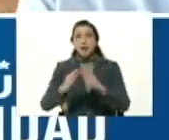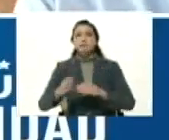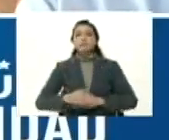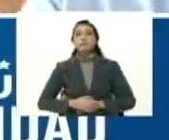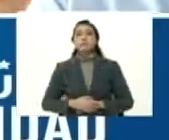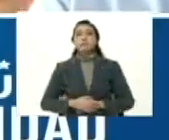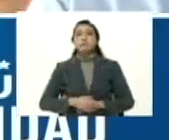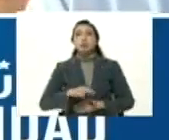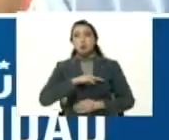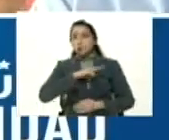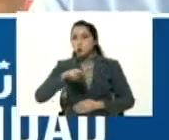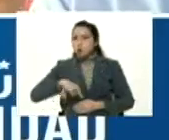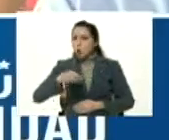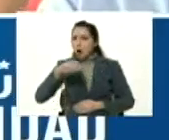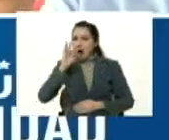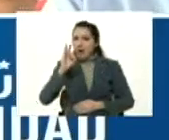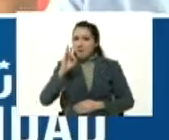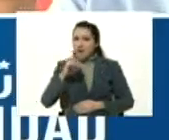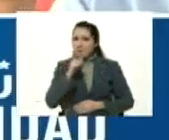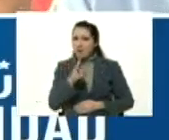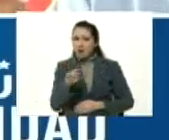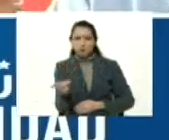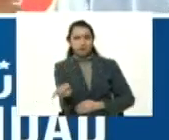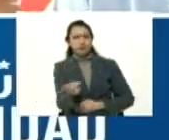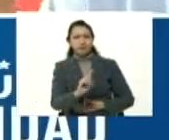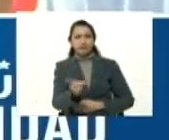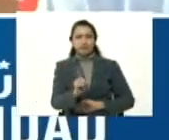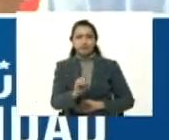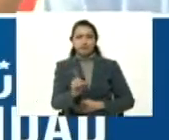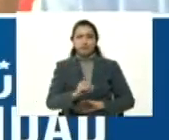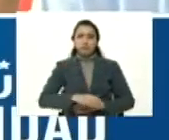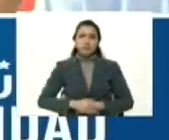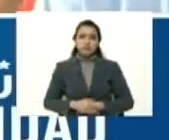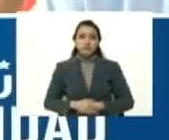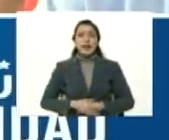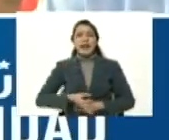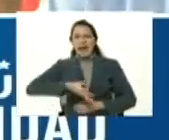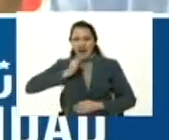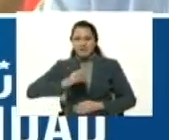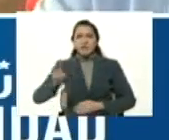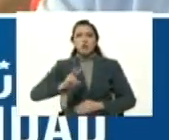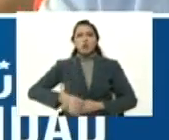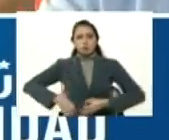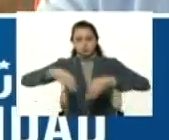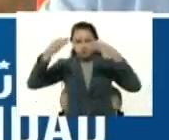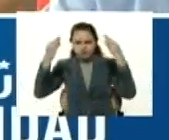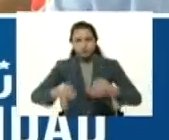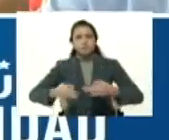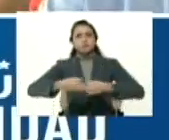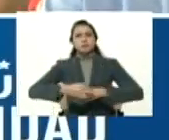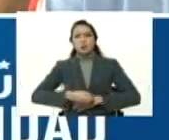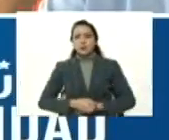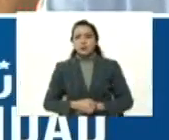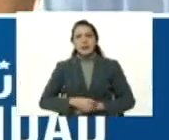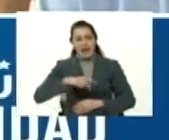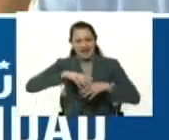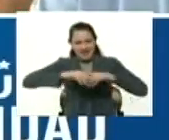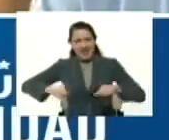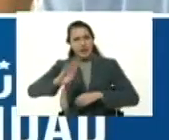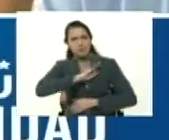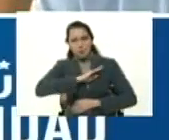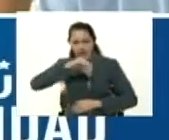estamos mandando café de quinta, de sexta, de séptima. Café venezolano, de la tierra